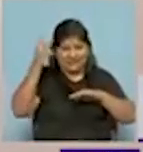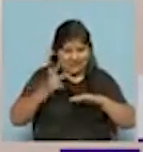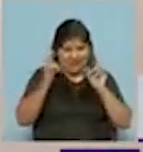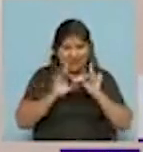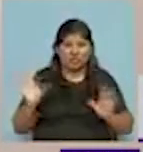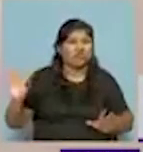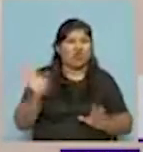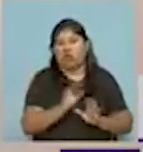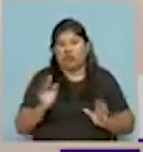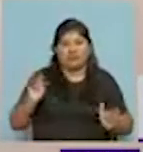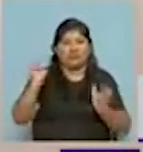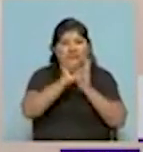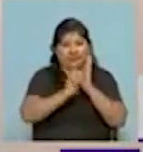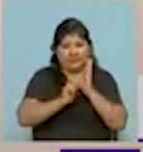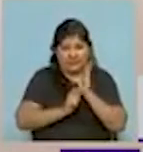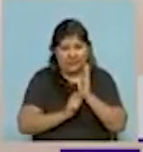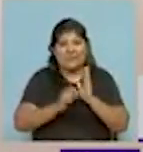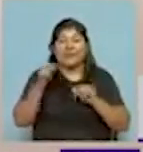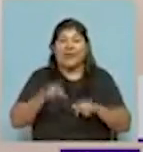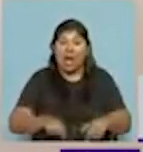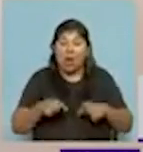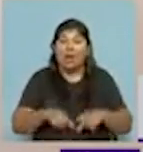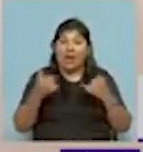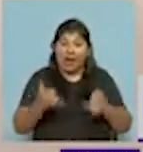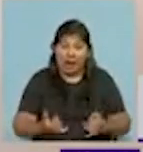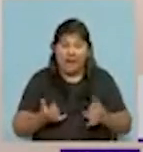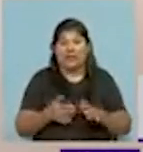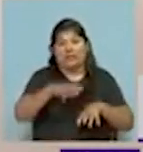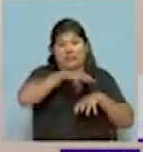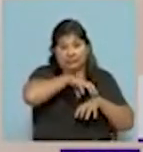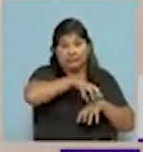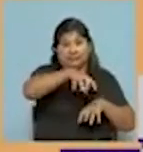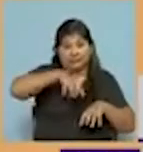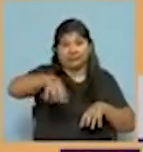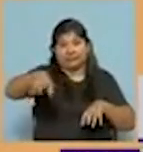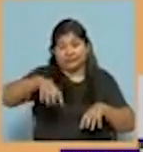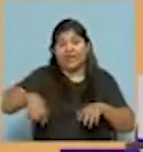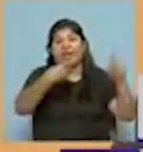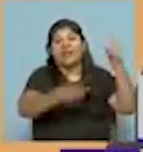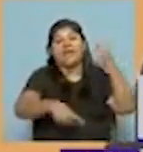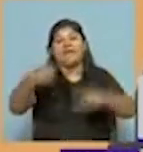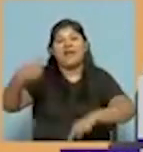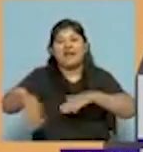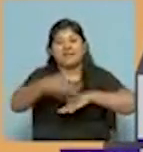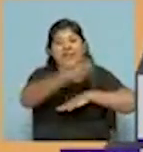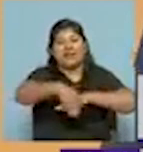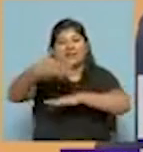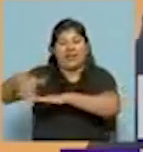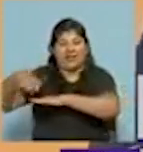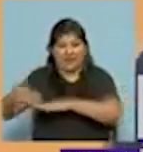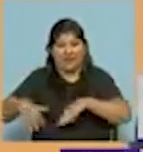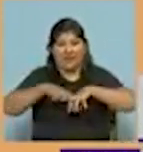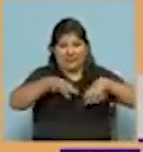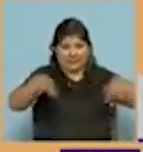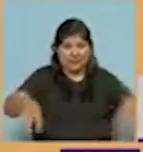por ejemplo que no puede llegar hasta el parque san martín tienen otras direcciones verdad sí sí es parte de una política que